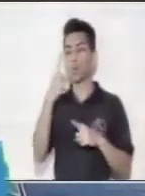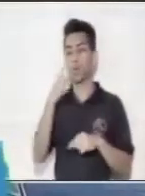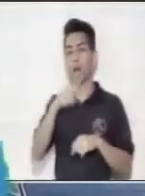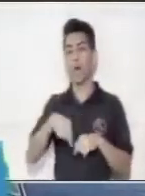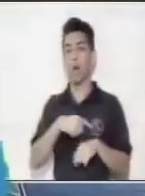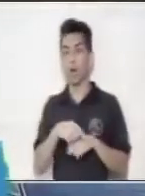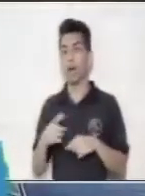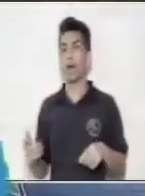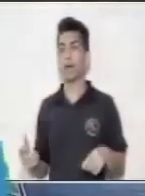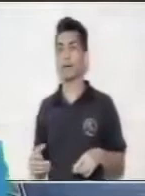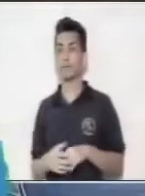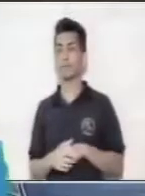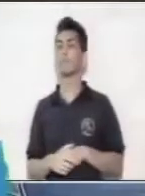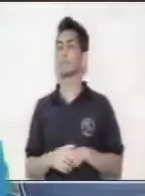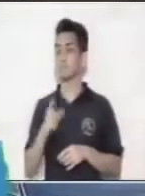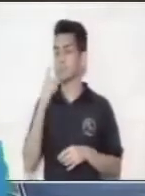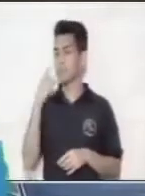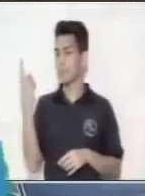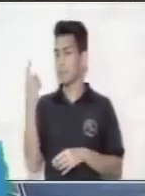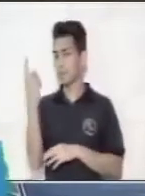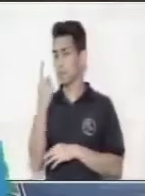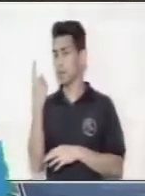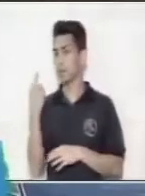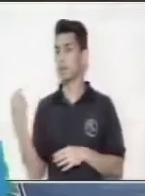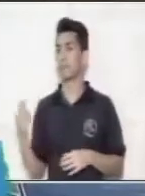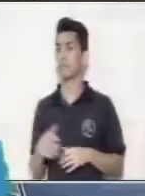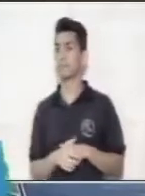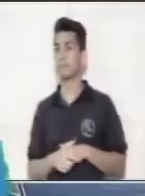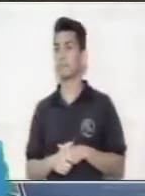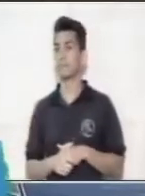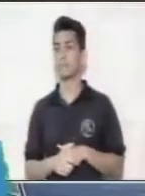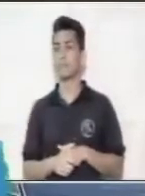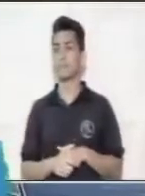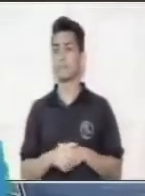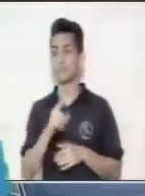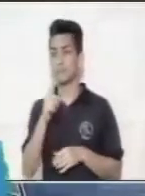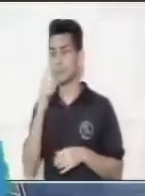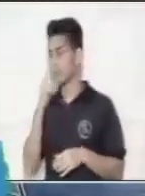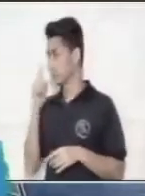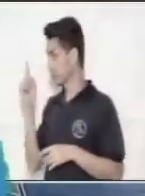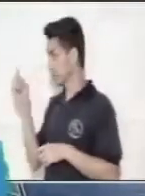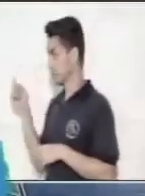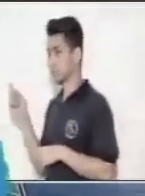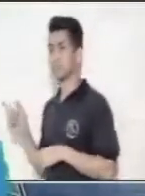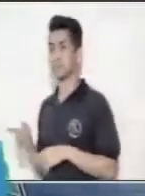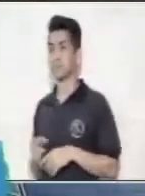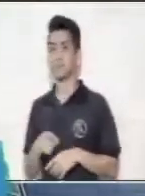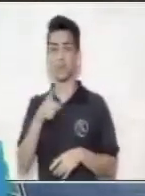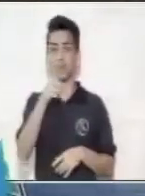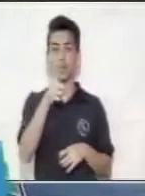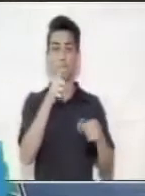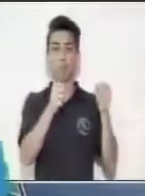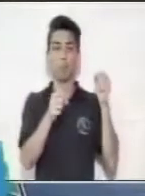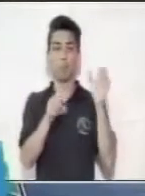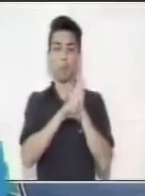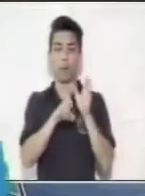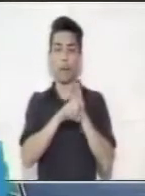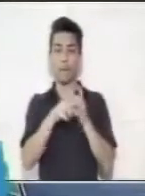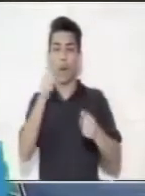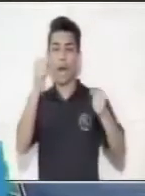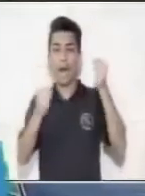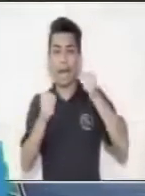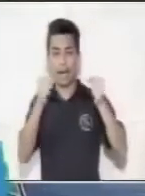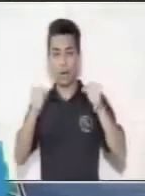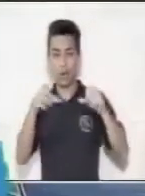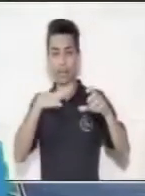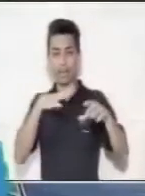Pero aquí hay algo bien importante. Cuando tú observas en el tablero del vehículo, ese